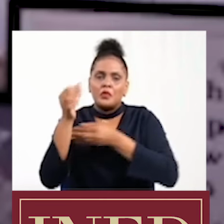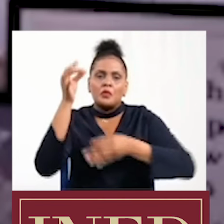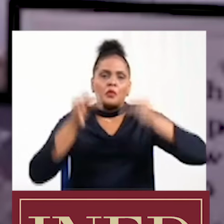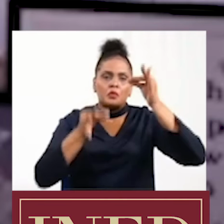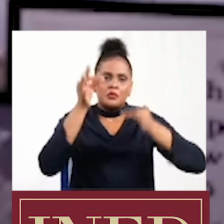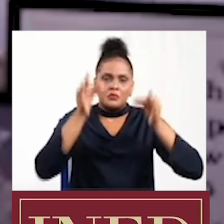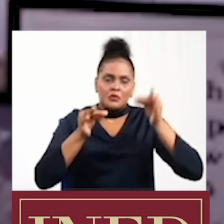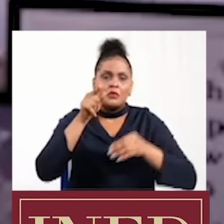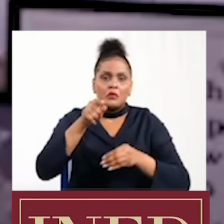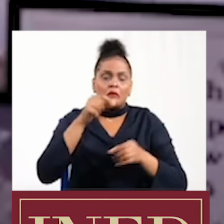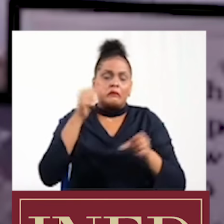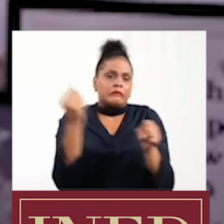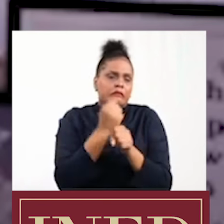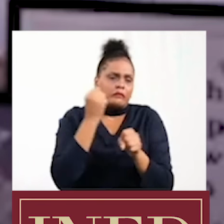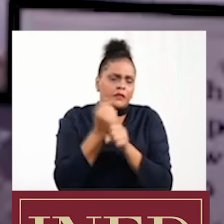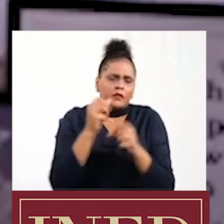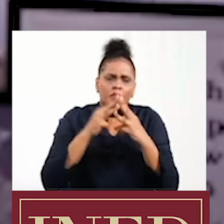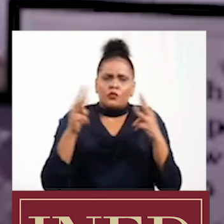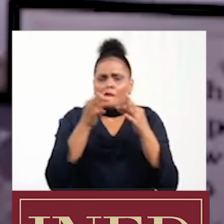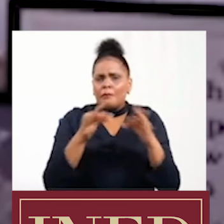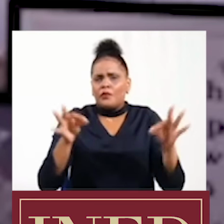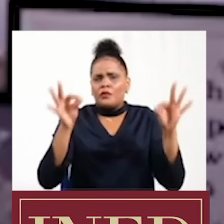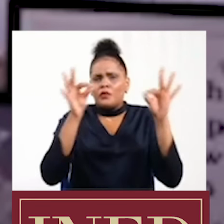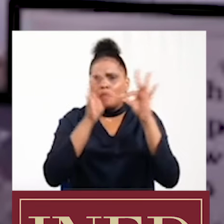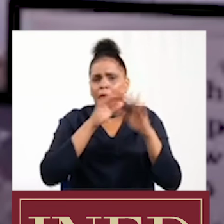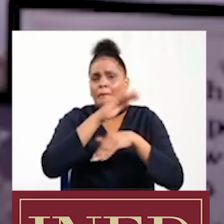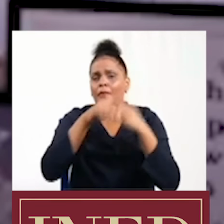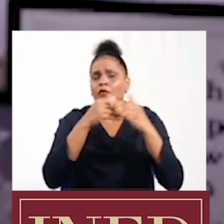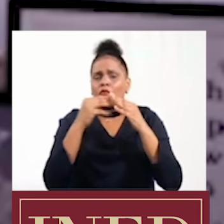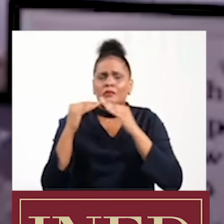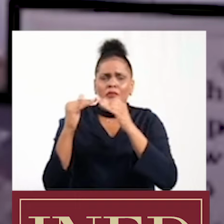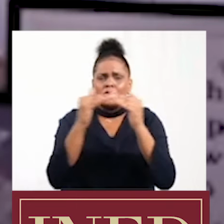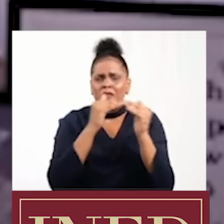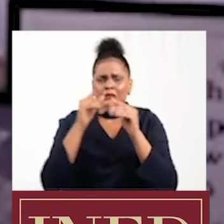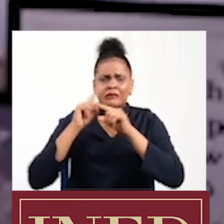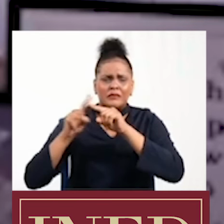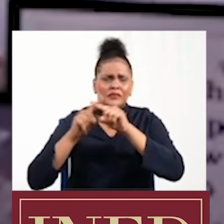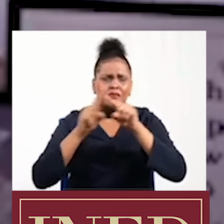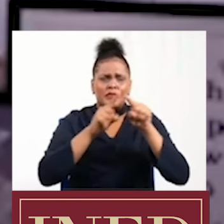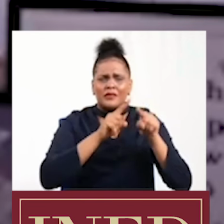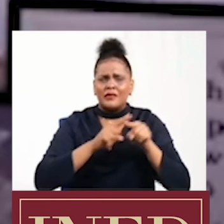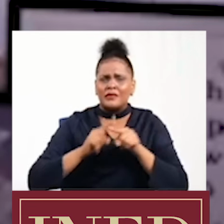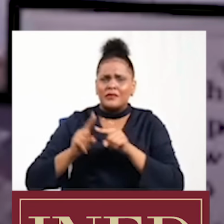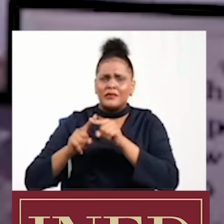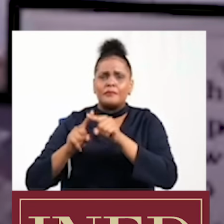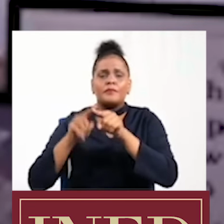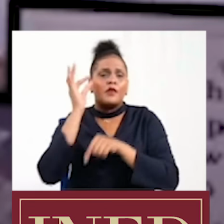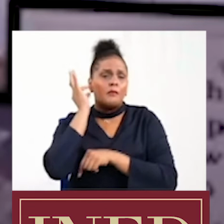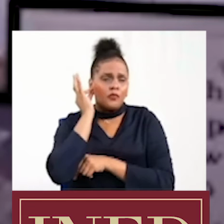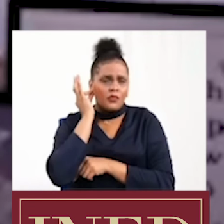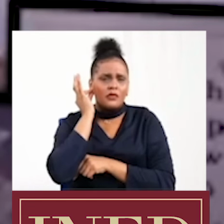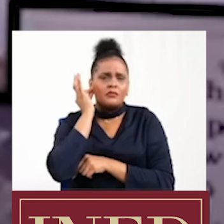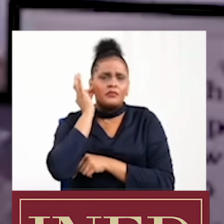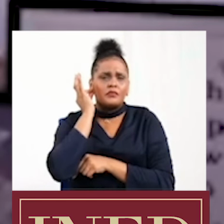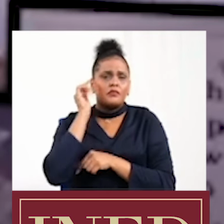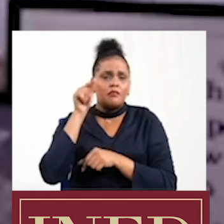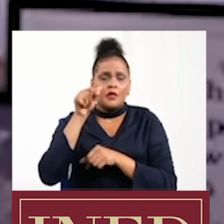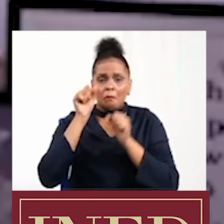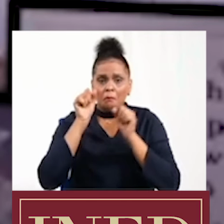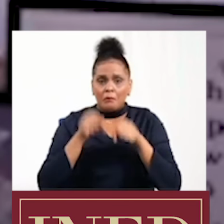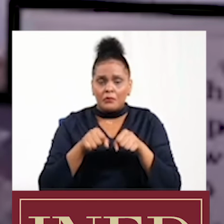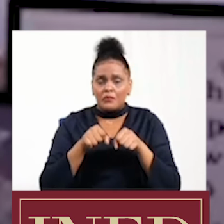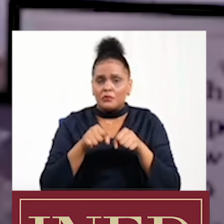importante en la cual trabajaron parlamentarias trabajaron también mujeres de diferentes redes muy emblemáticas